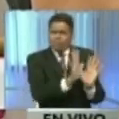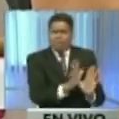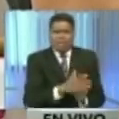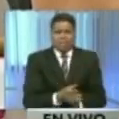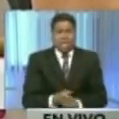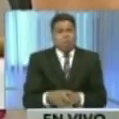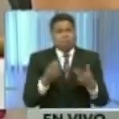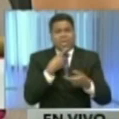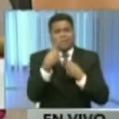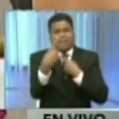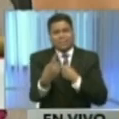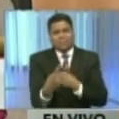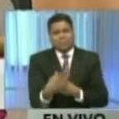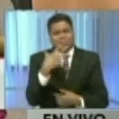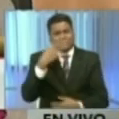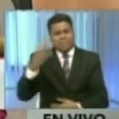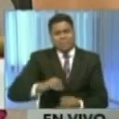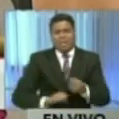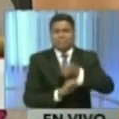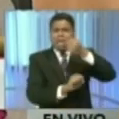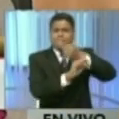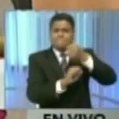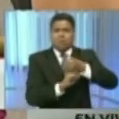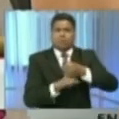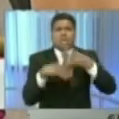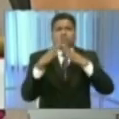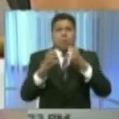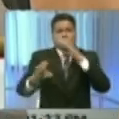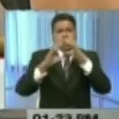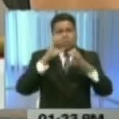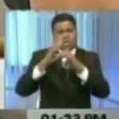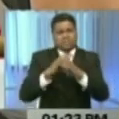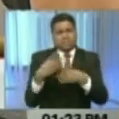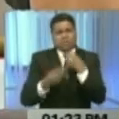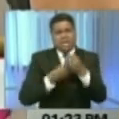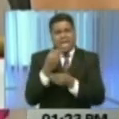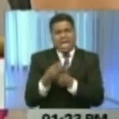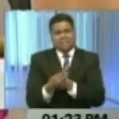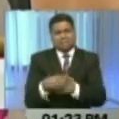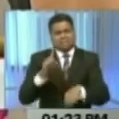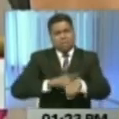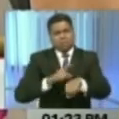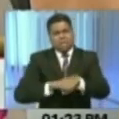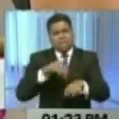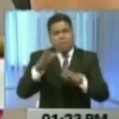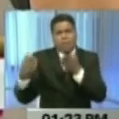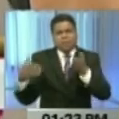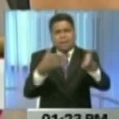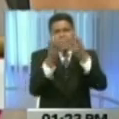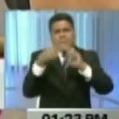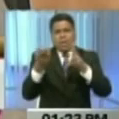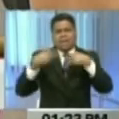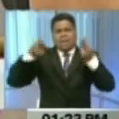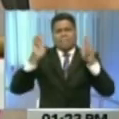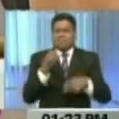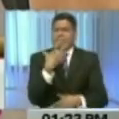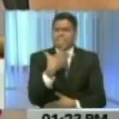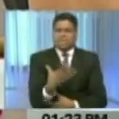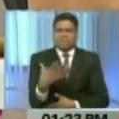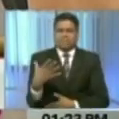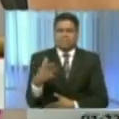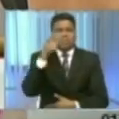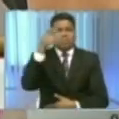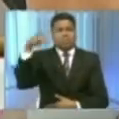una declaración justamente de apoyo a este diálogo que transita el camino de la paz y del bienestar para el pueblo de